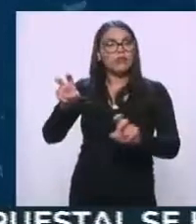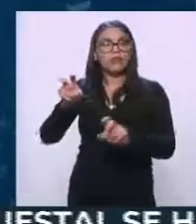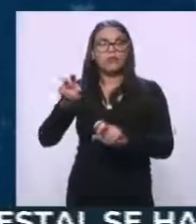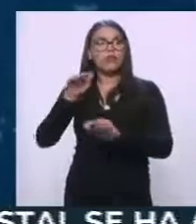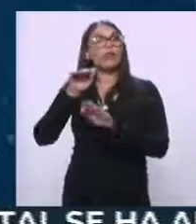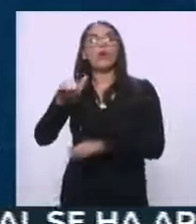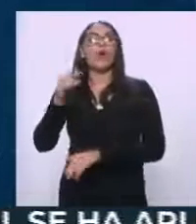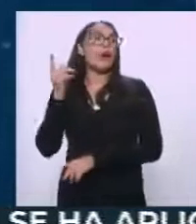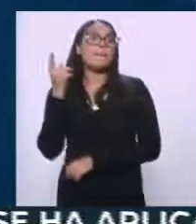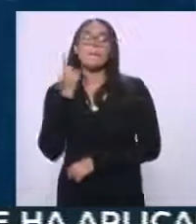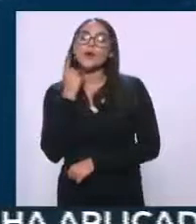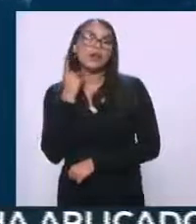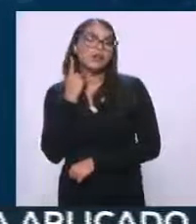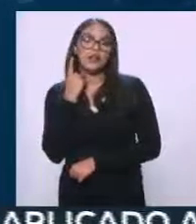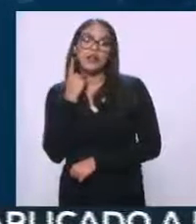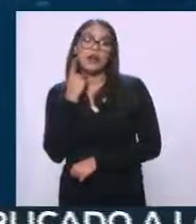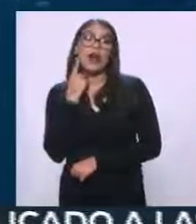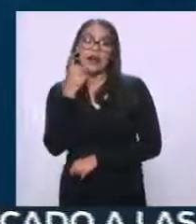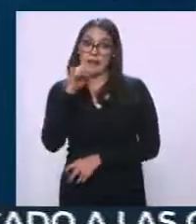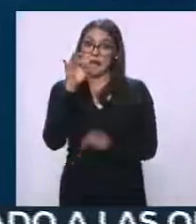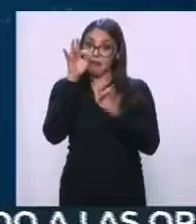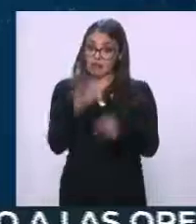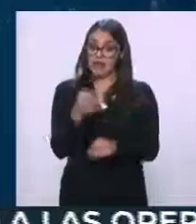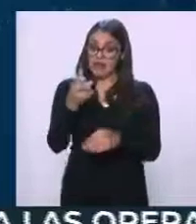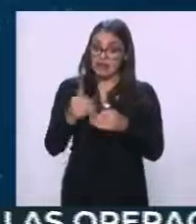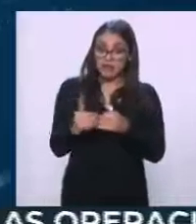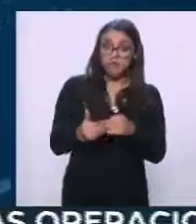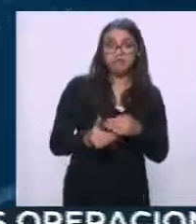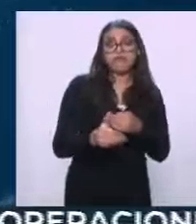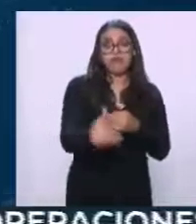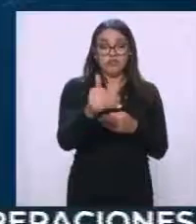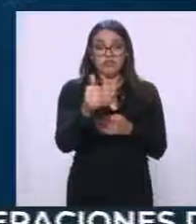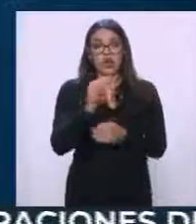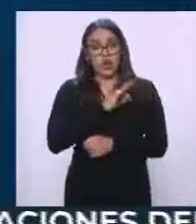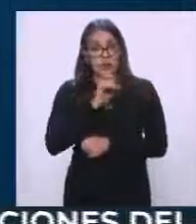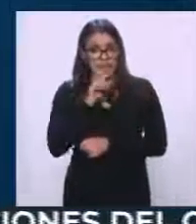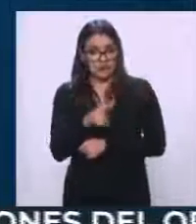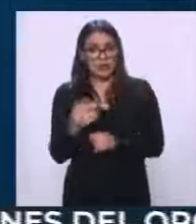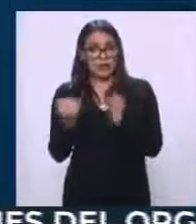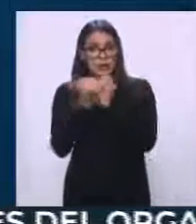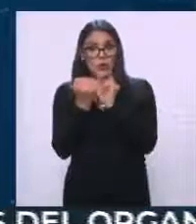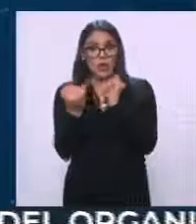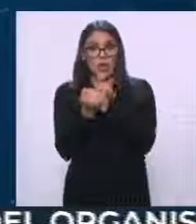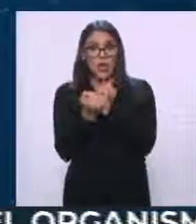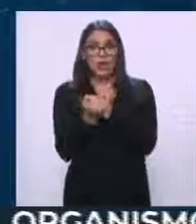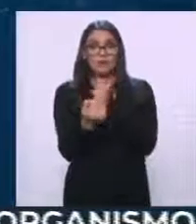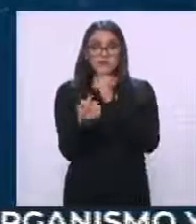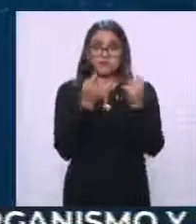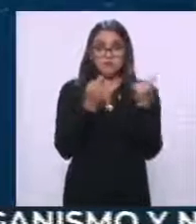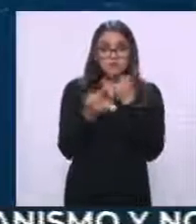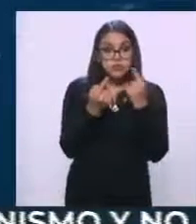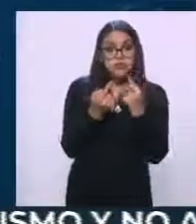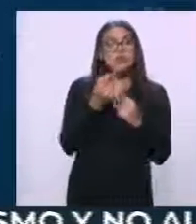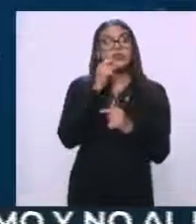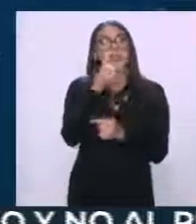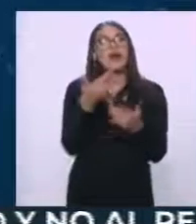no también a partir de esta circunstancia podría seguir la discusión